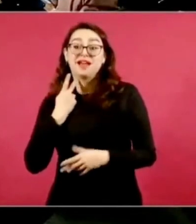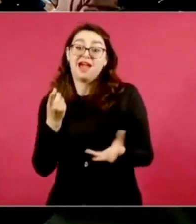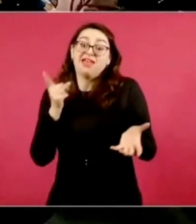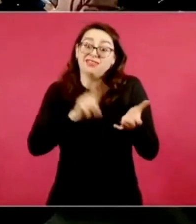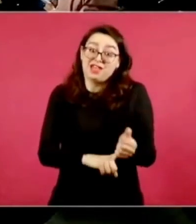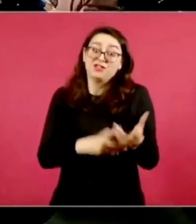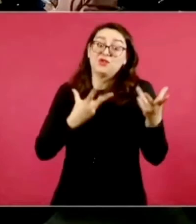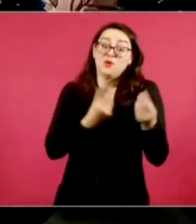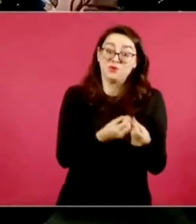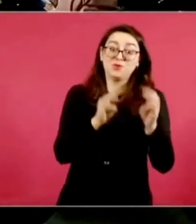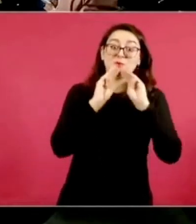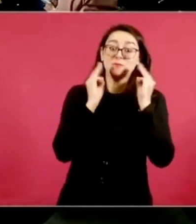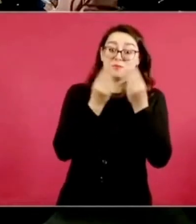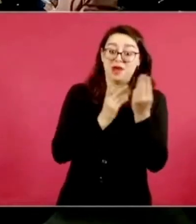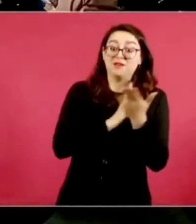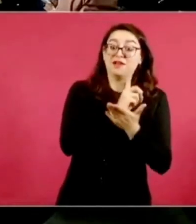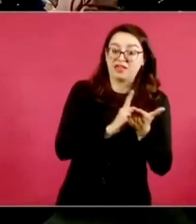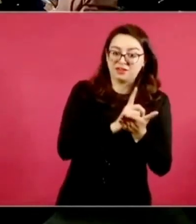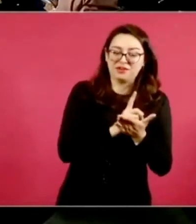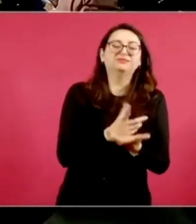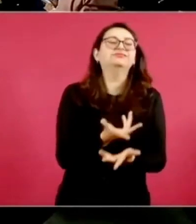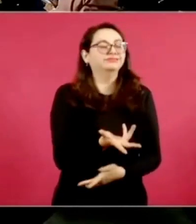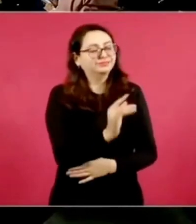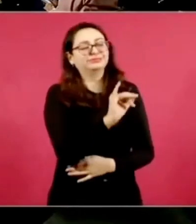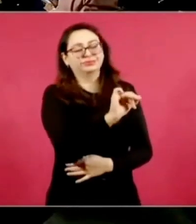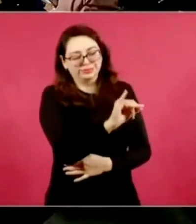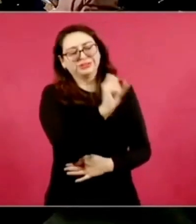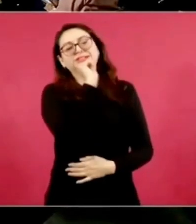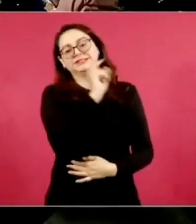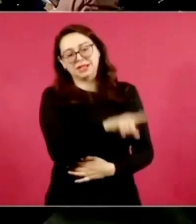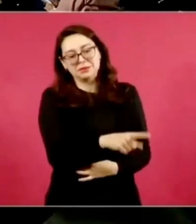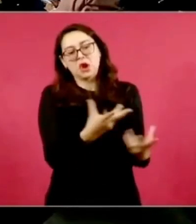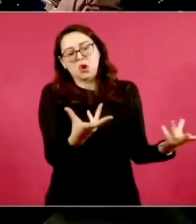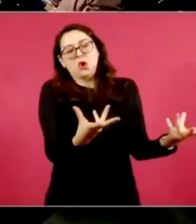O de una u otra manera se beneficia.